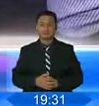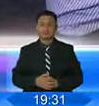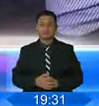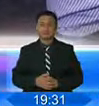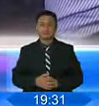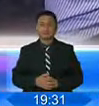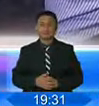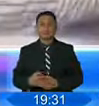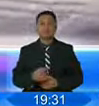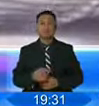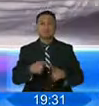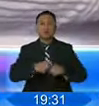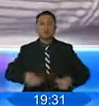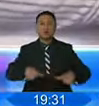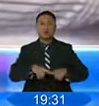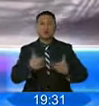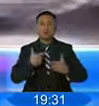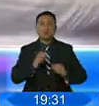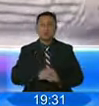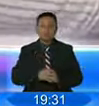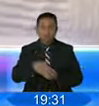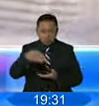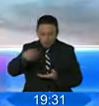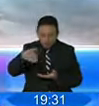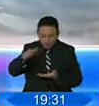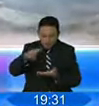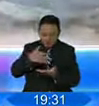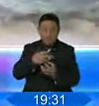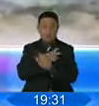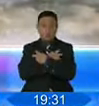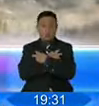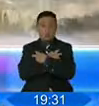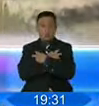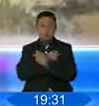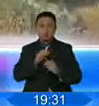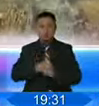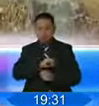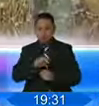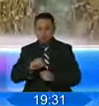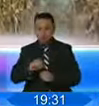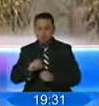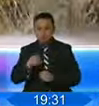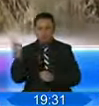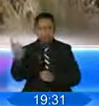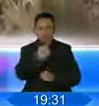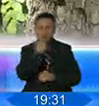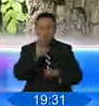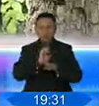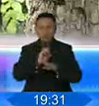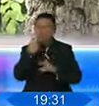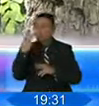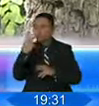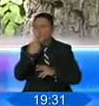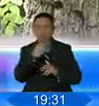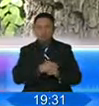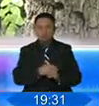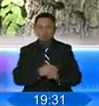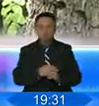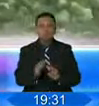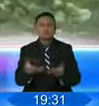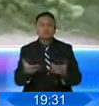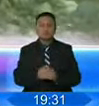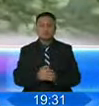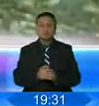Un lugar donde se puede buscar fósiles o conocer todos los ecosistemas del Ecuador. Estamos hablando